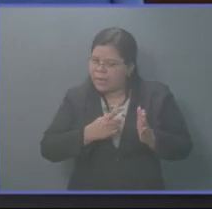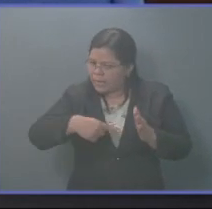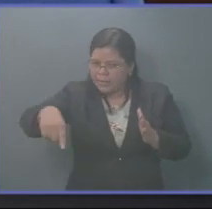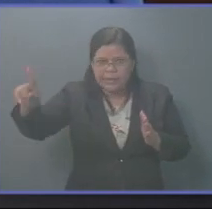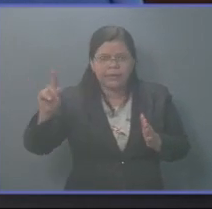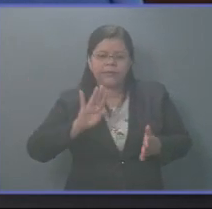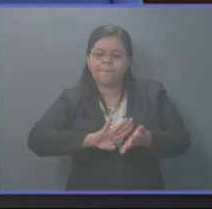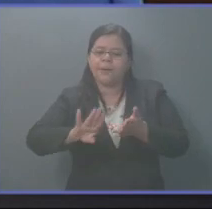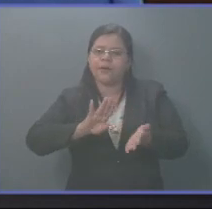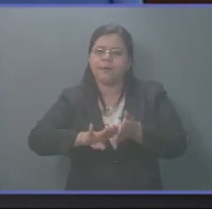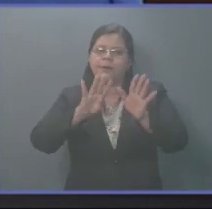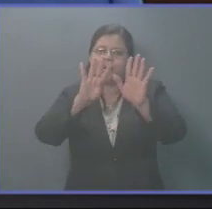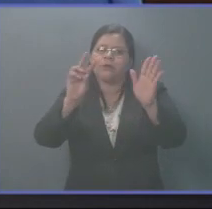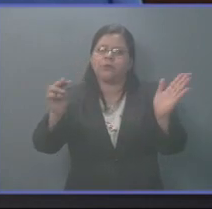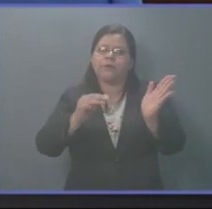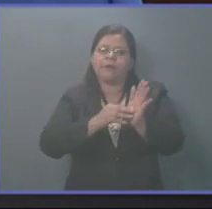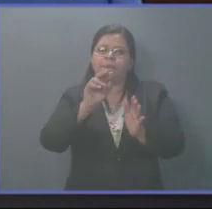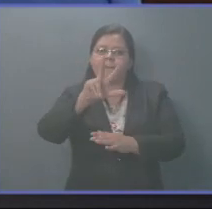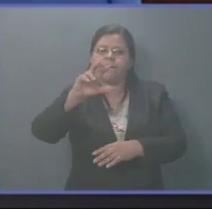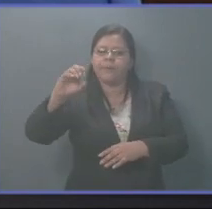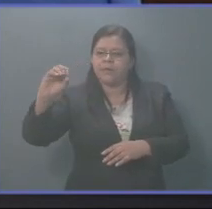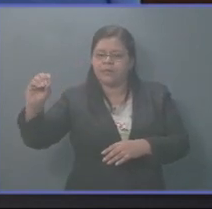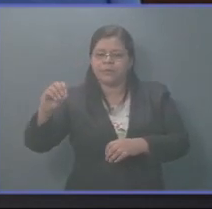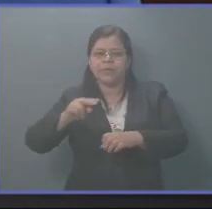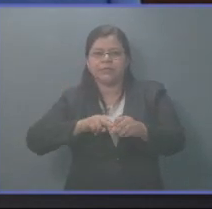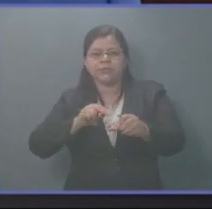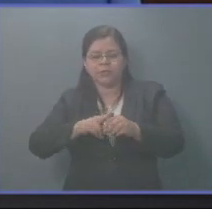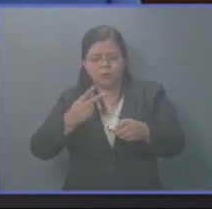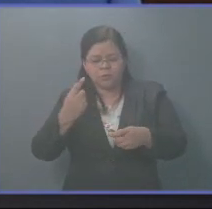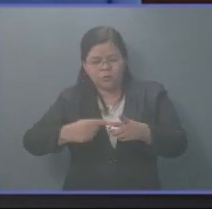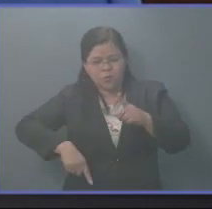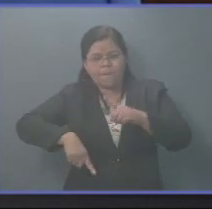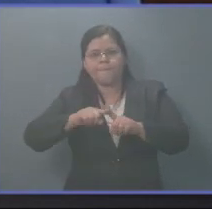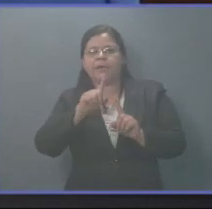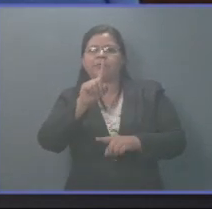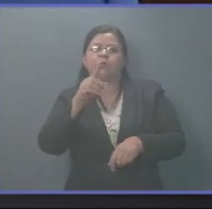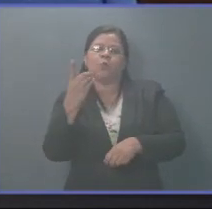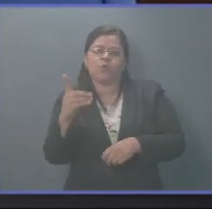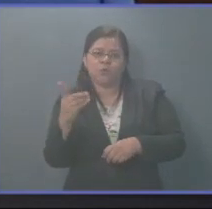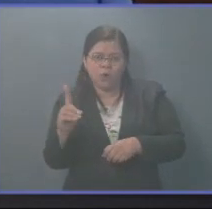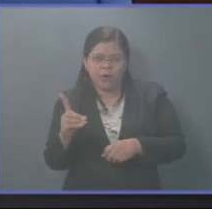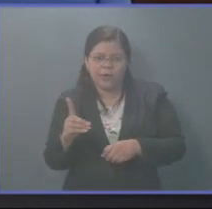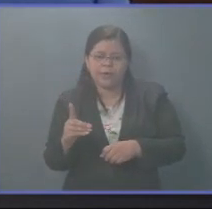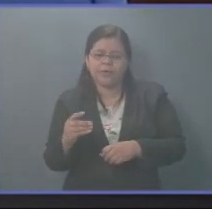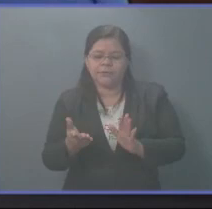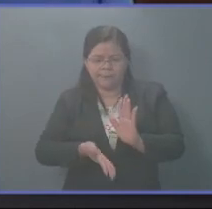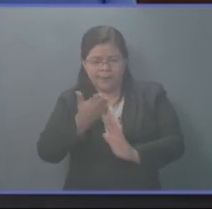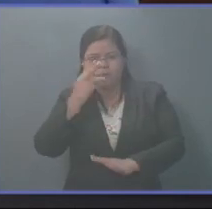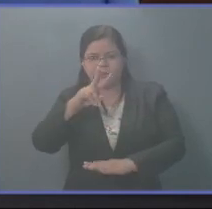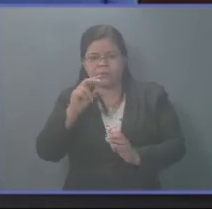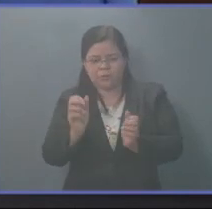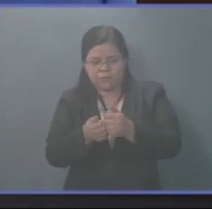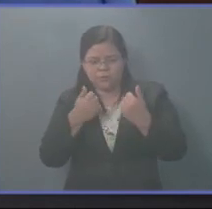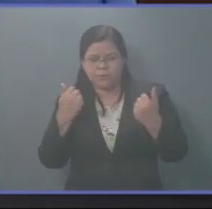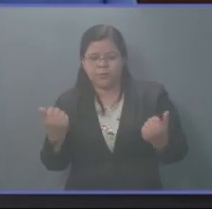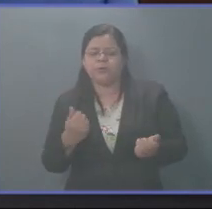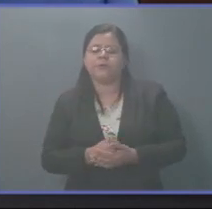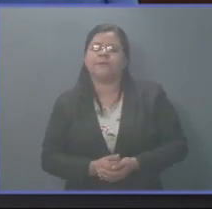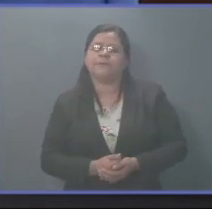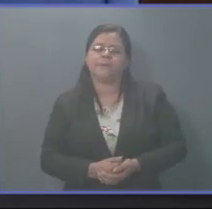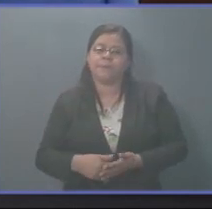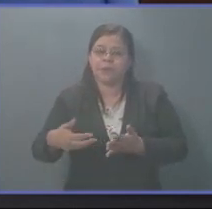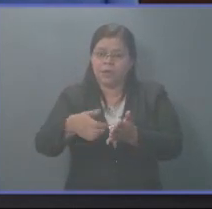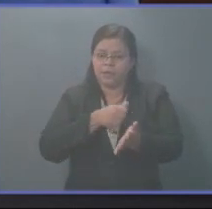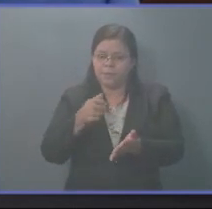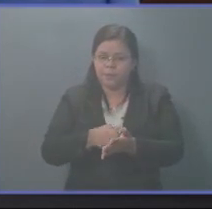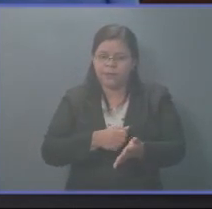una cuota fija de $9,300 más $1 por millar o fracción excedentes a $2,000,000. Impuesto específico por venta